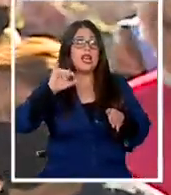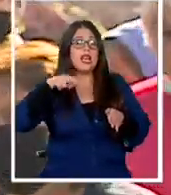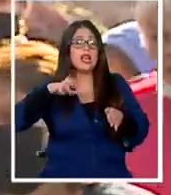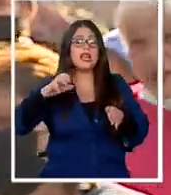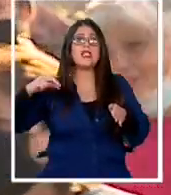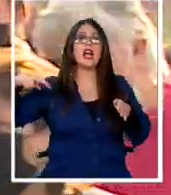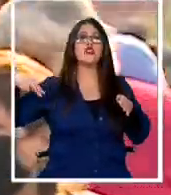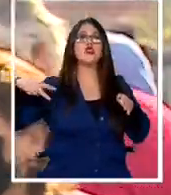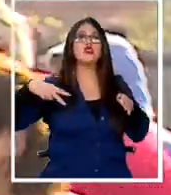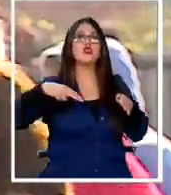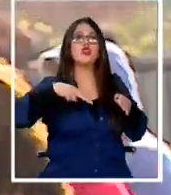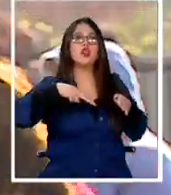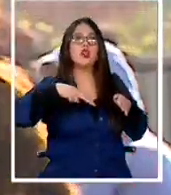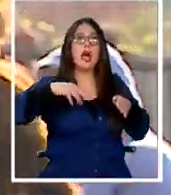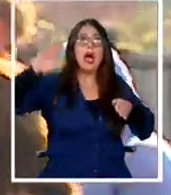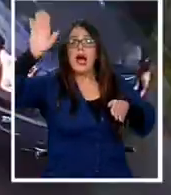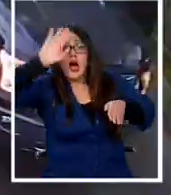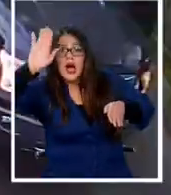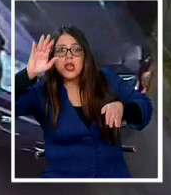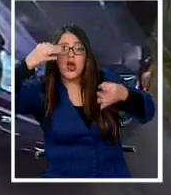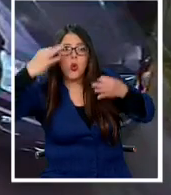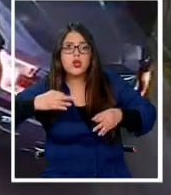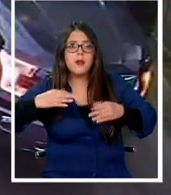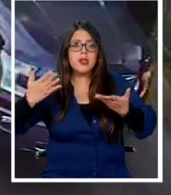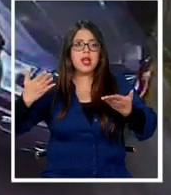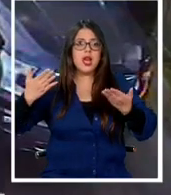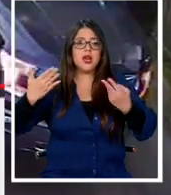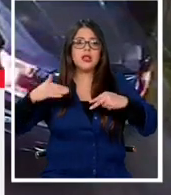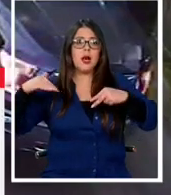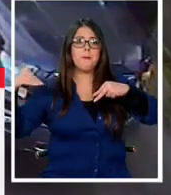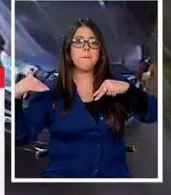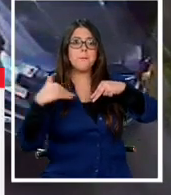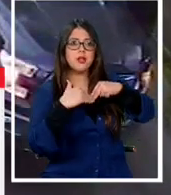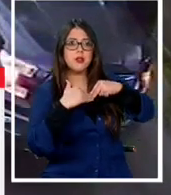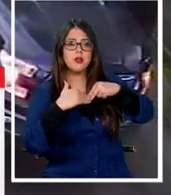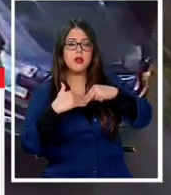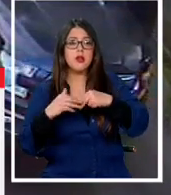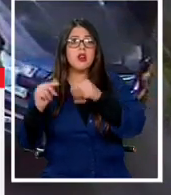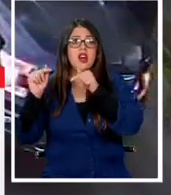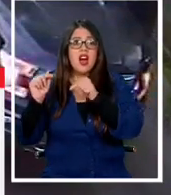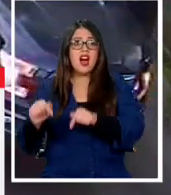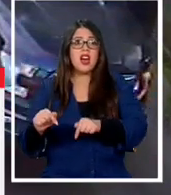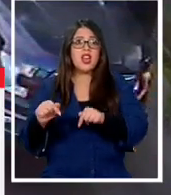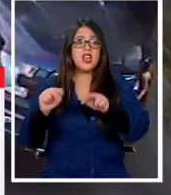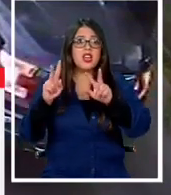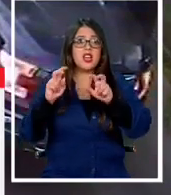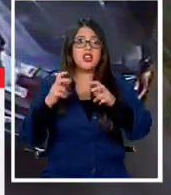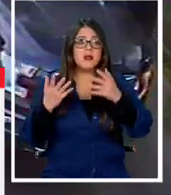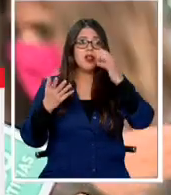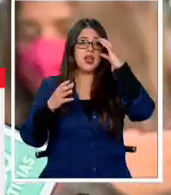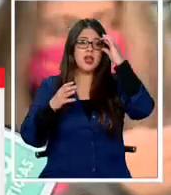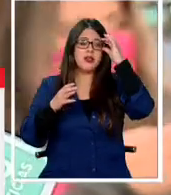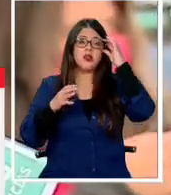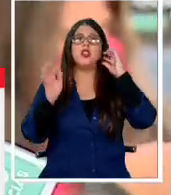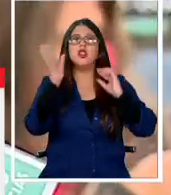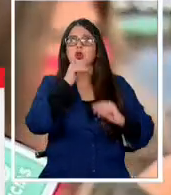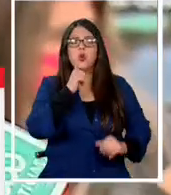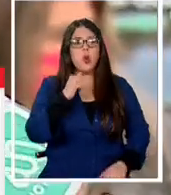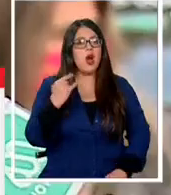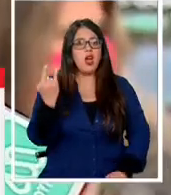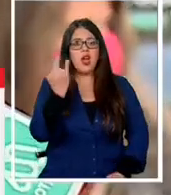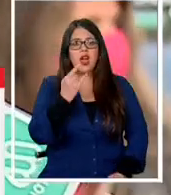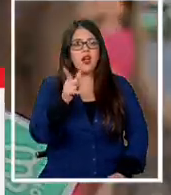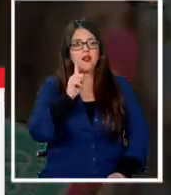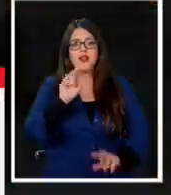seña y justo la agarra en la camioneta. Facilito homicidio. De acuerdo a la prueba de respiratoria, arrojó 0 gramos de alcohol por litro de sangre. O sea,